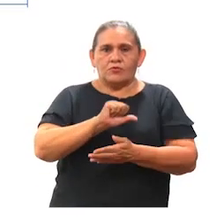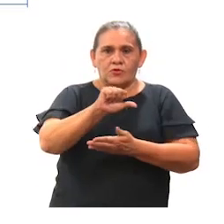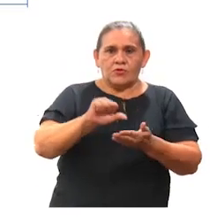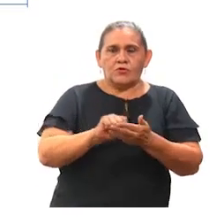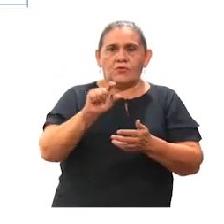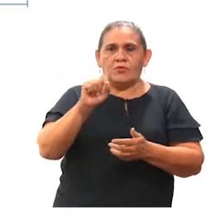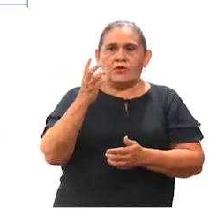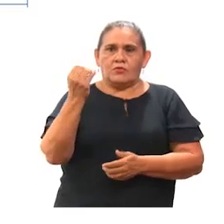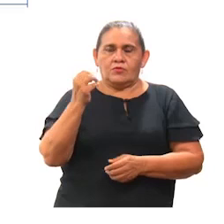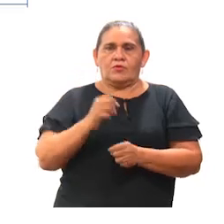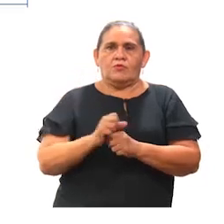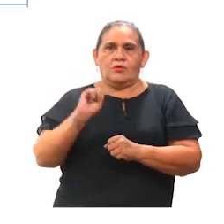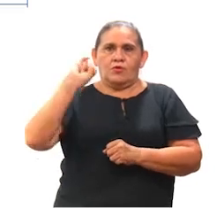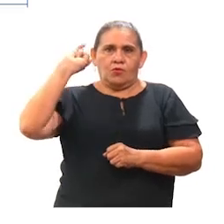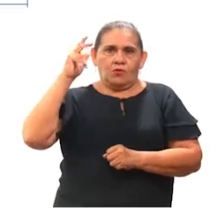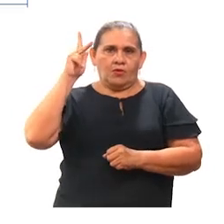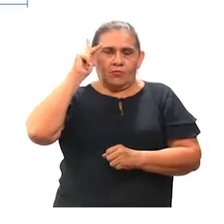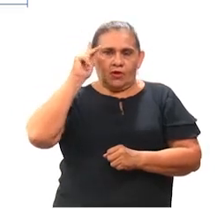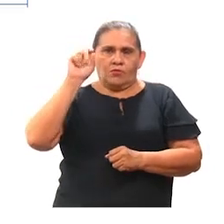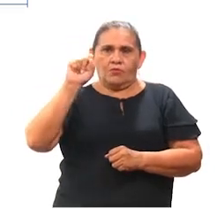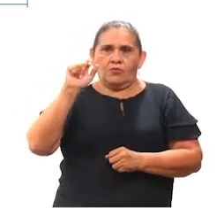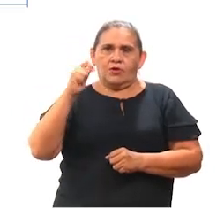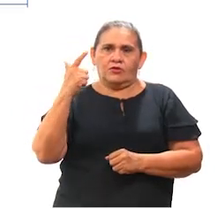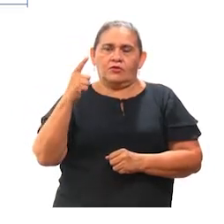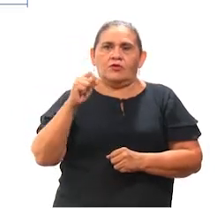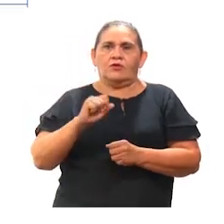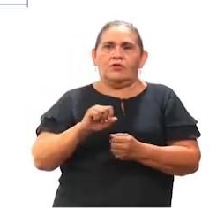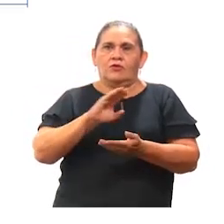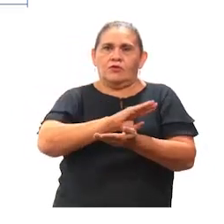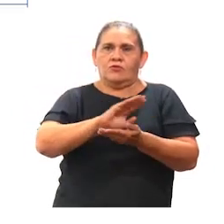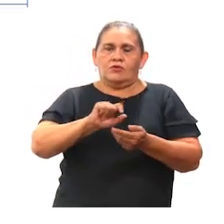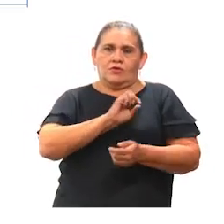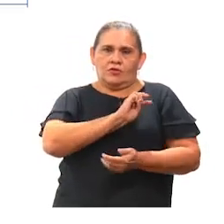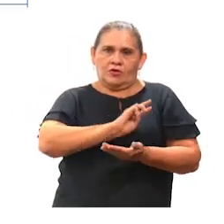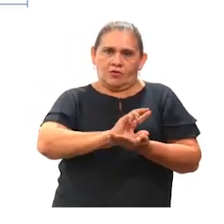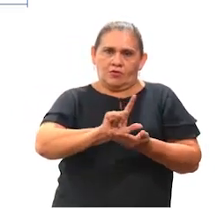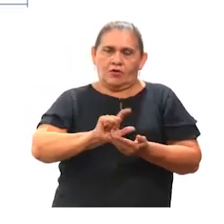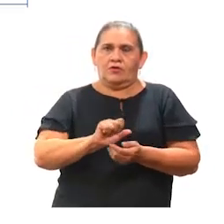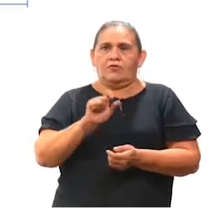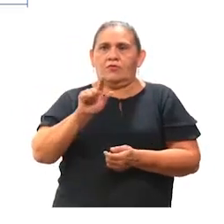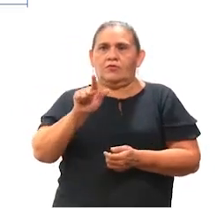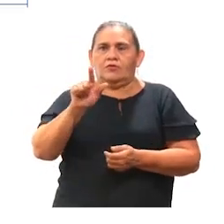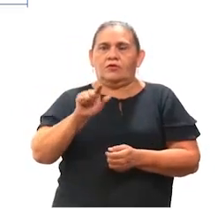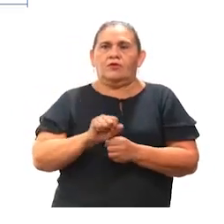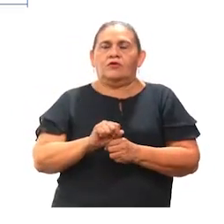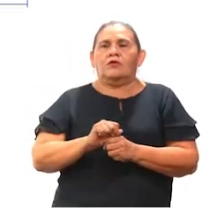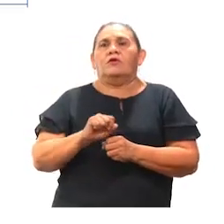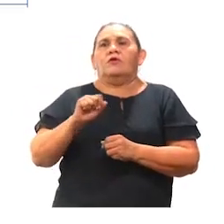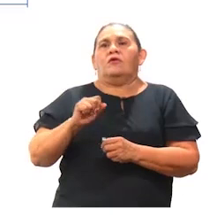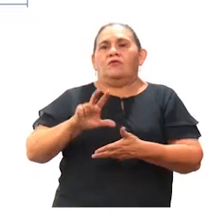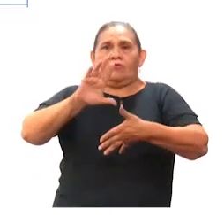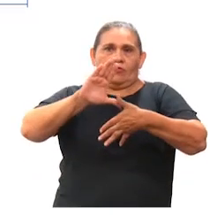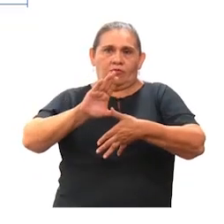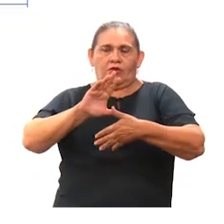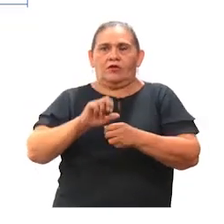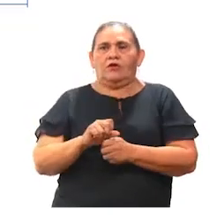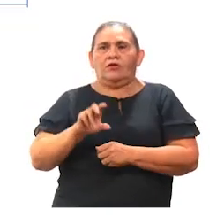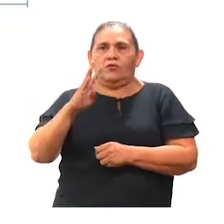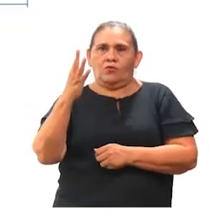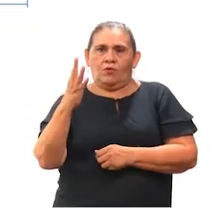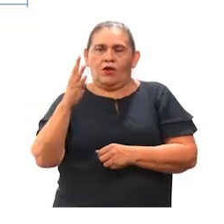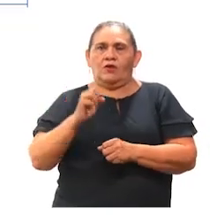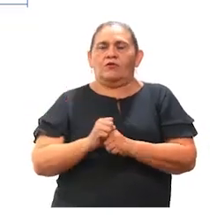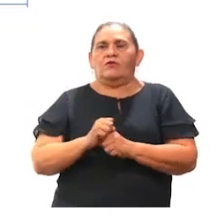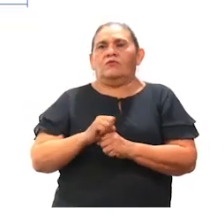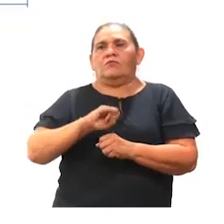con 29, Juan Pablo II 27, Ciudad Cauquel 16, Chuburná de Hidalgo y Las Américas 4, Jardines